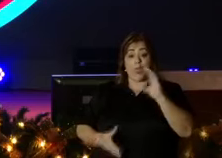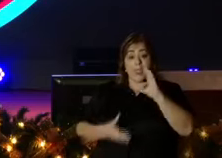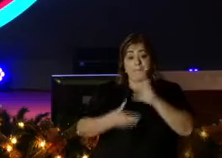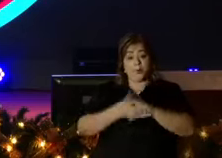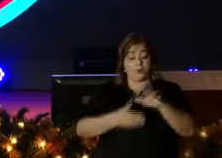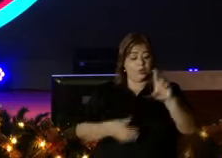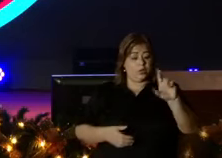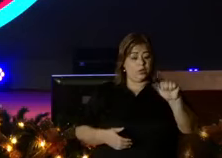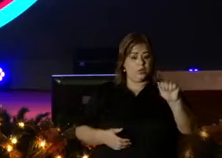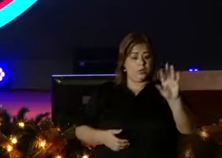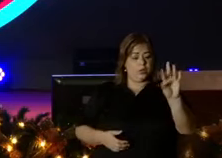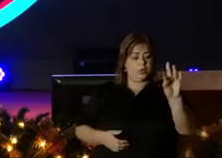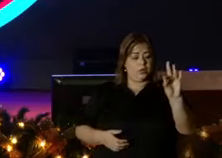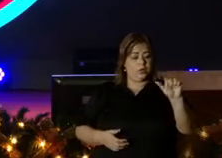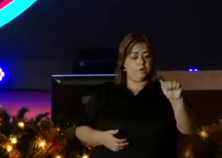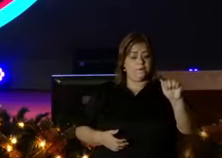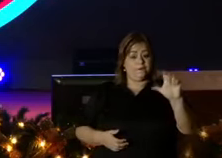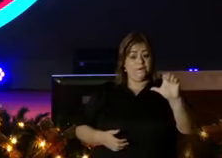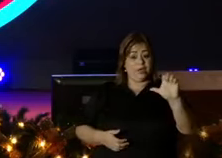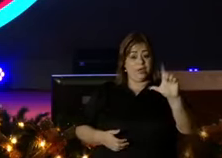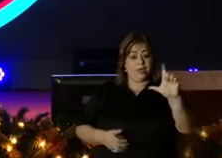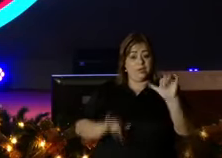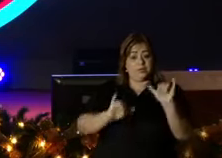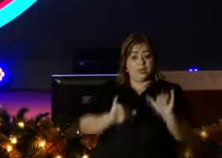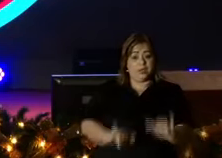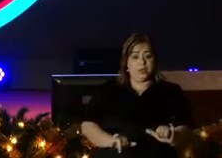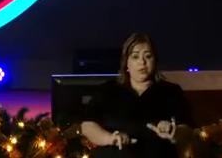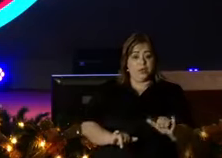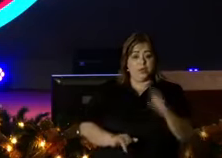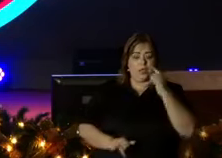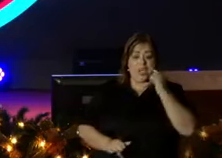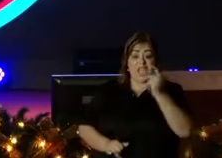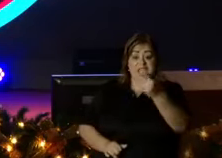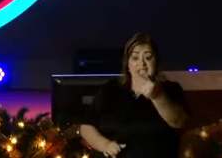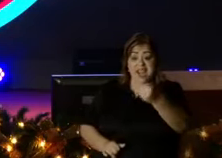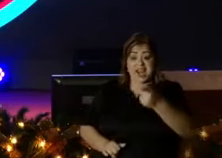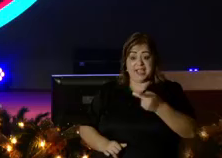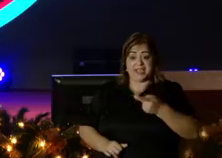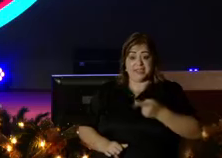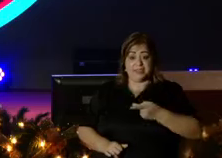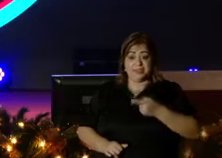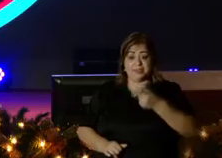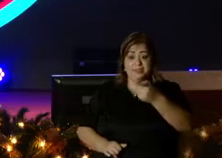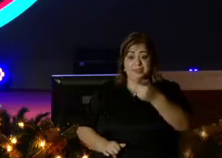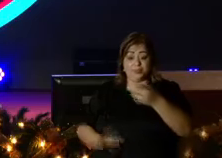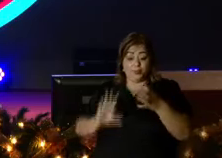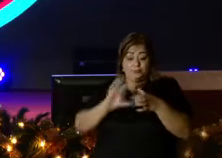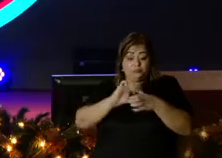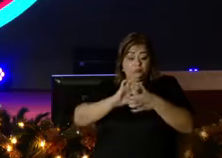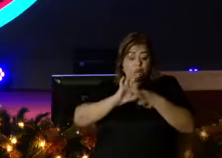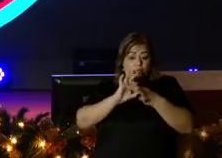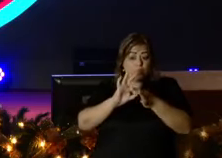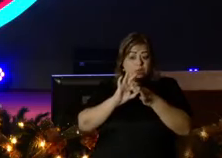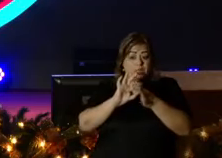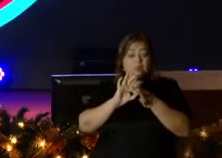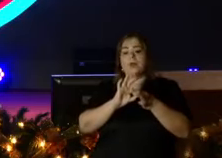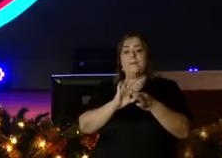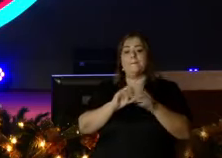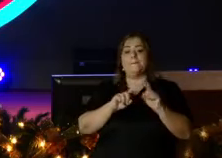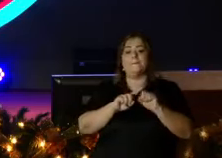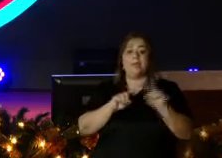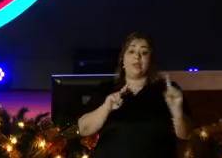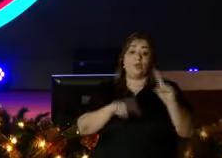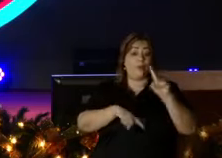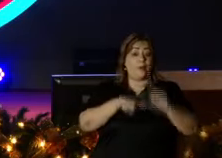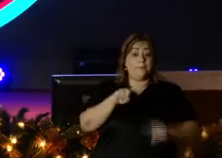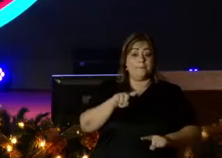que, wow, diga conmigo, wow. Porque Rafael y yo somos uña y carne, al igual que los pastores, siempre andamos juntos. Pero él no pudo